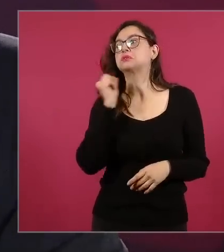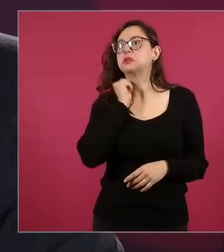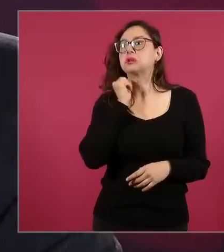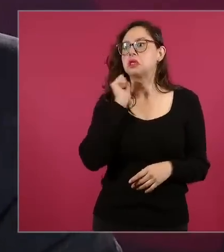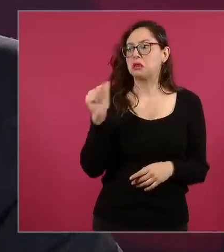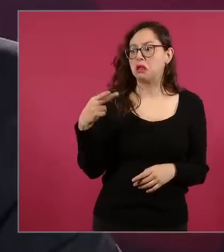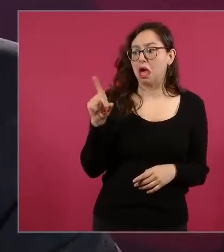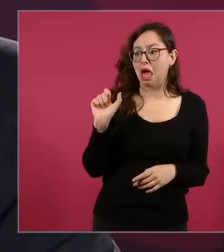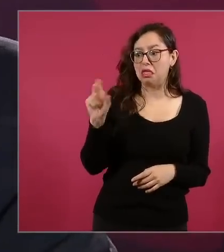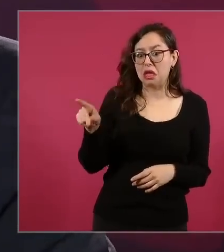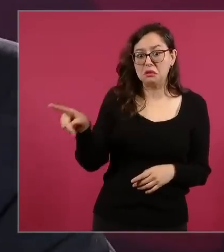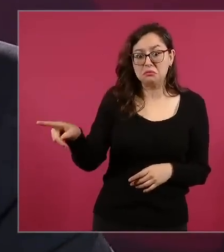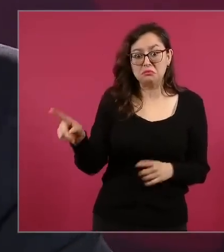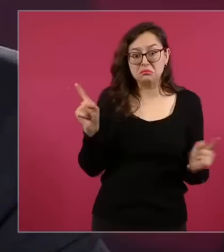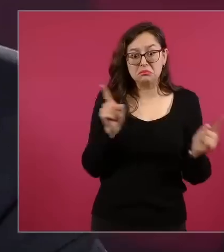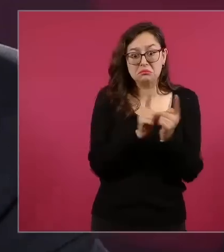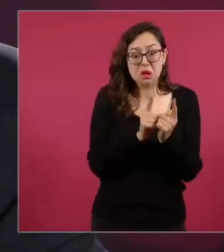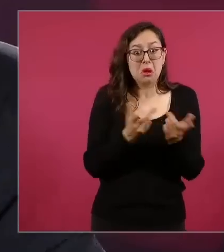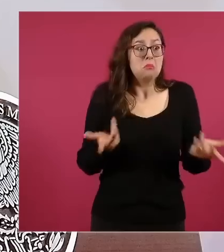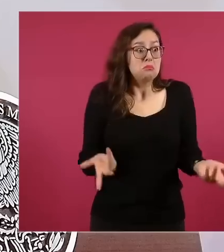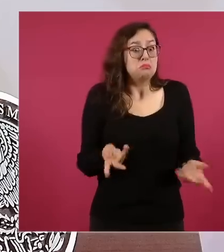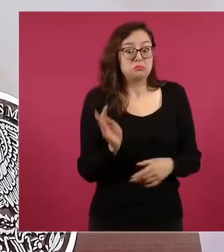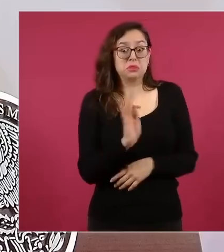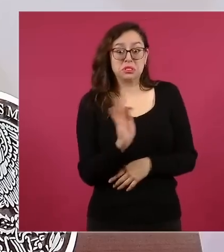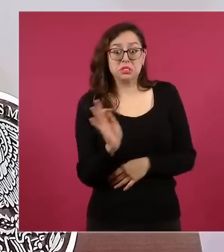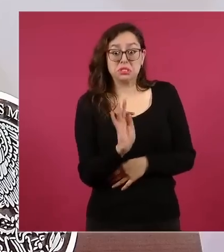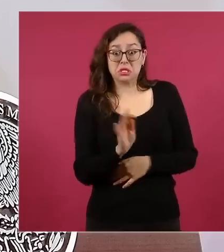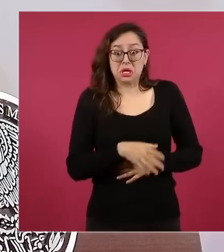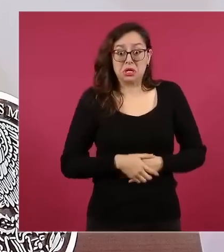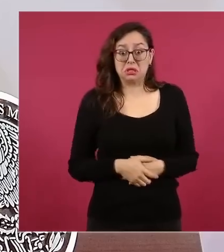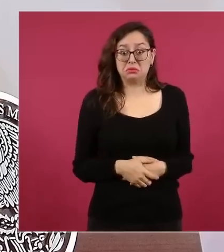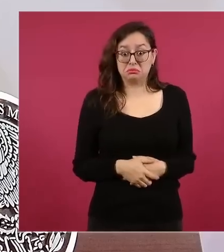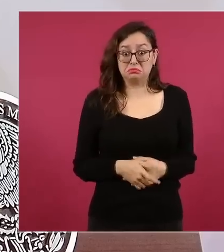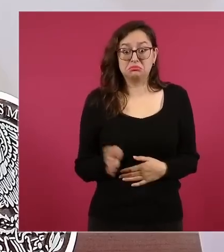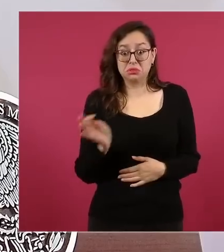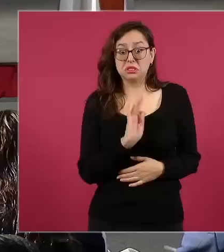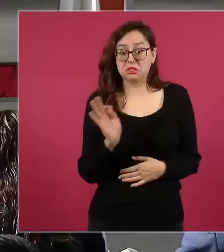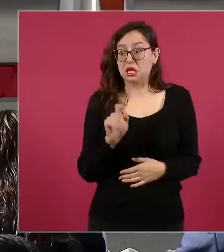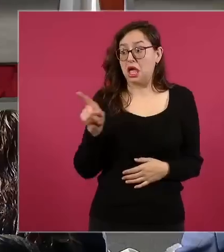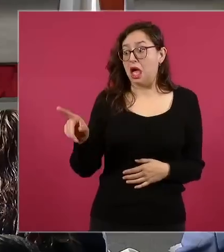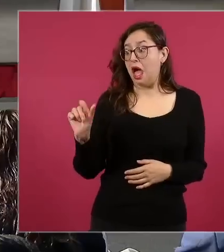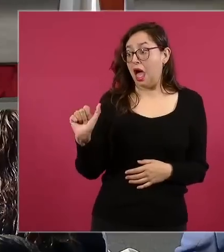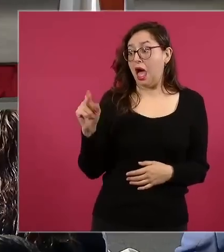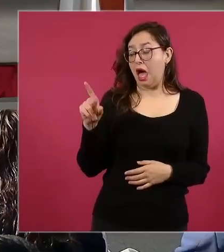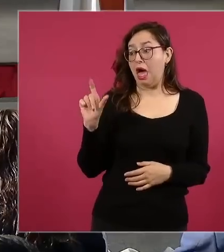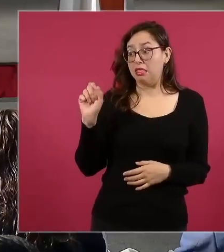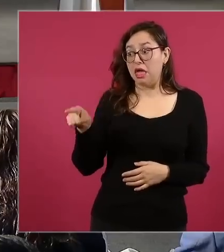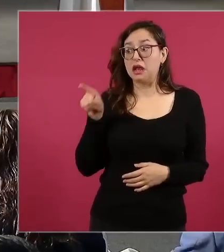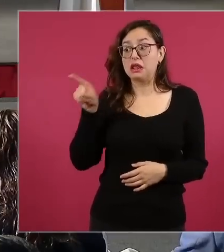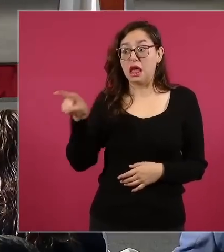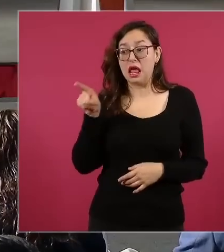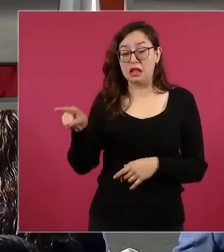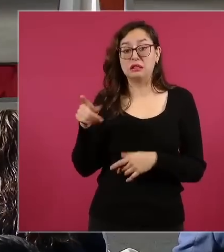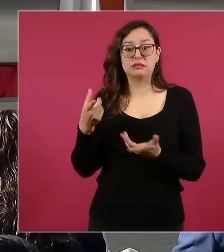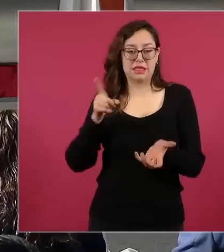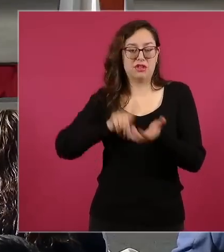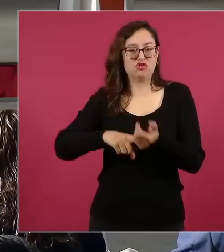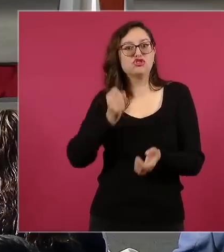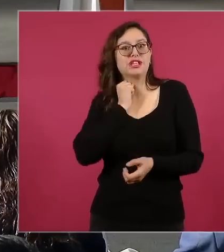Sí, posiblemente, claro, porque le dijo el senador a él le corresponde, ¿sí? Él es